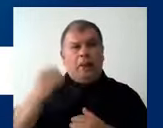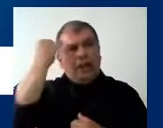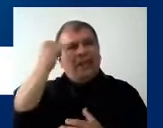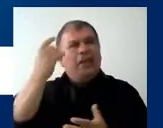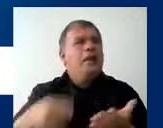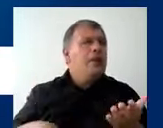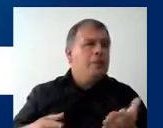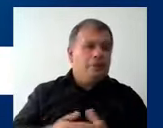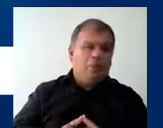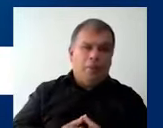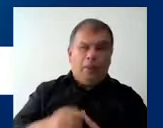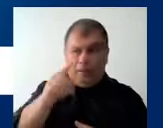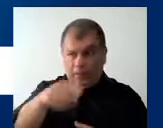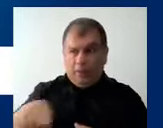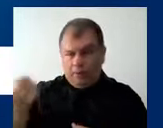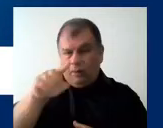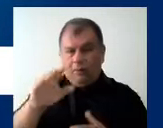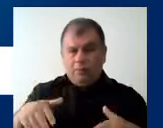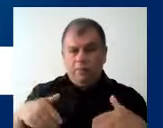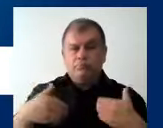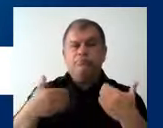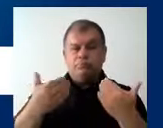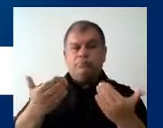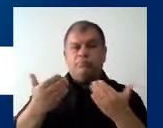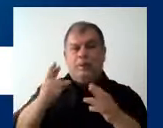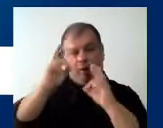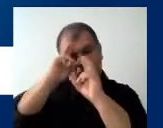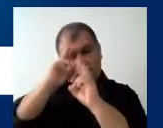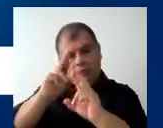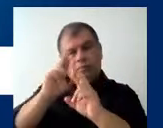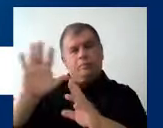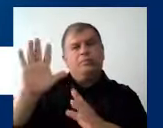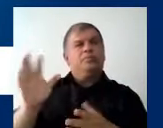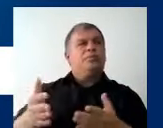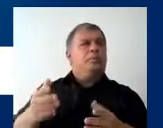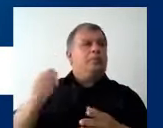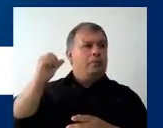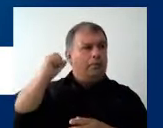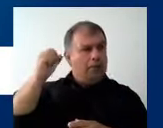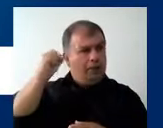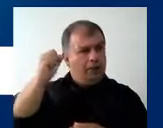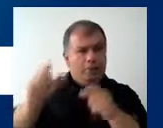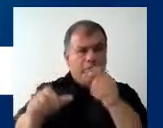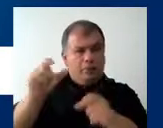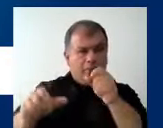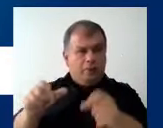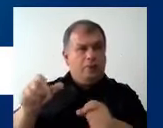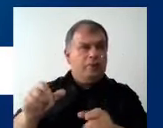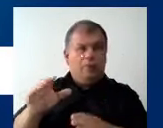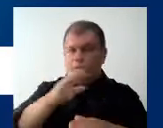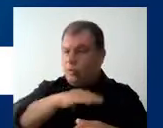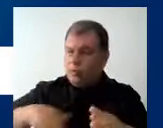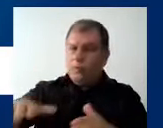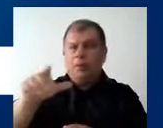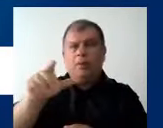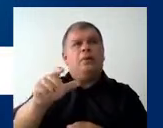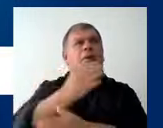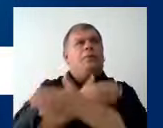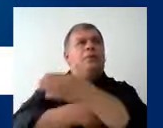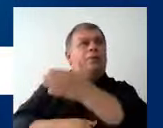que ellos puedan respetar la capacidad jurídica de todas las personas con discapacidad y en ese